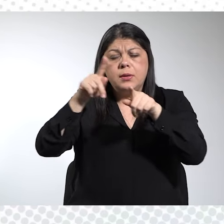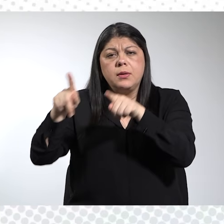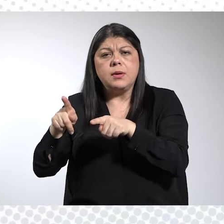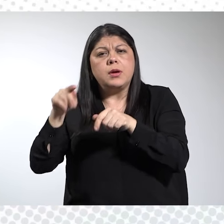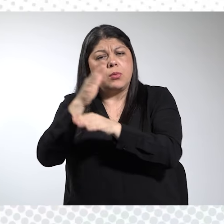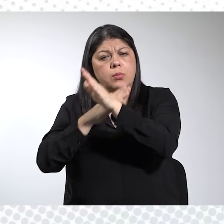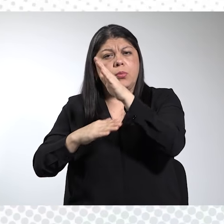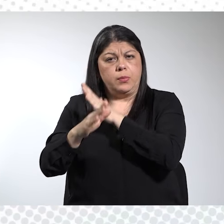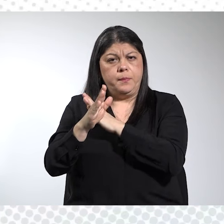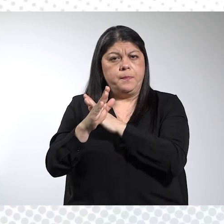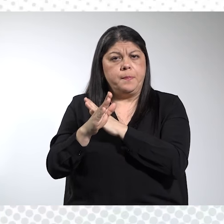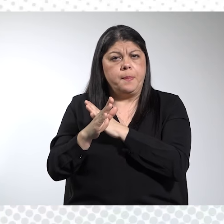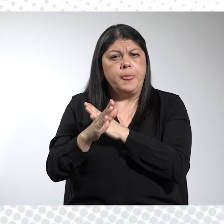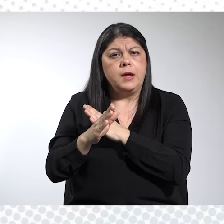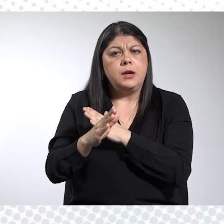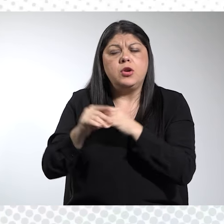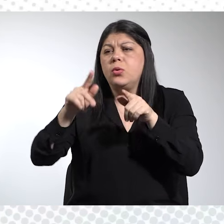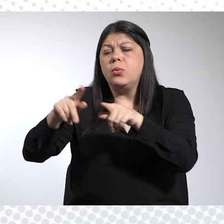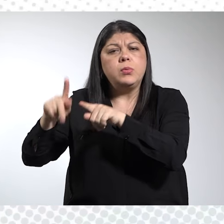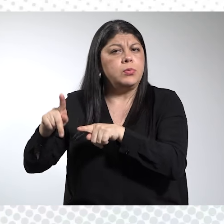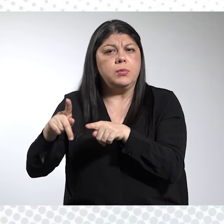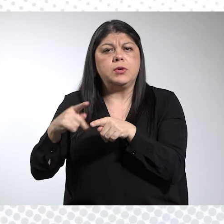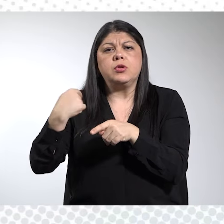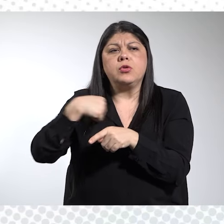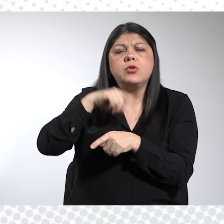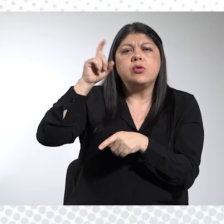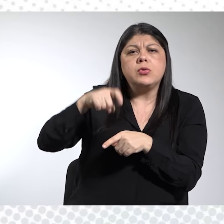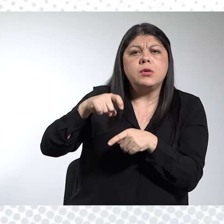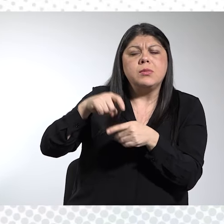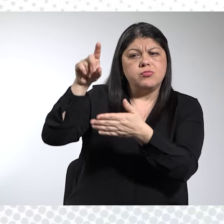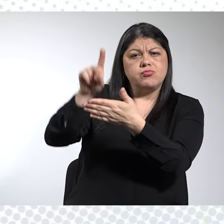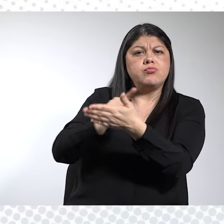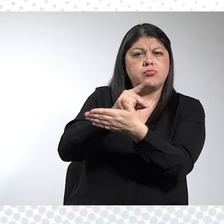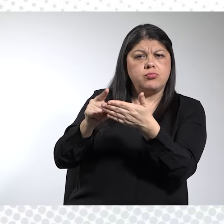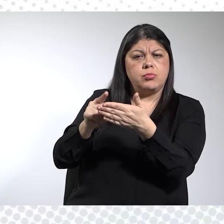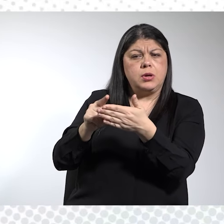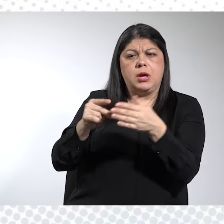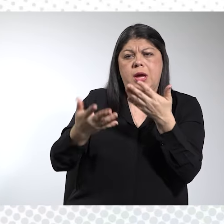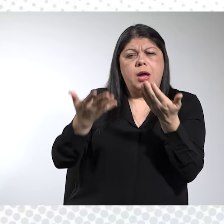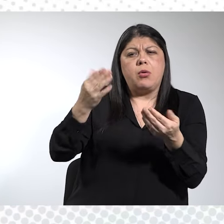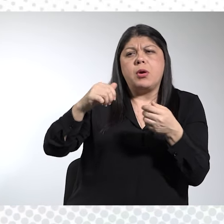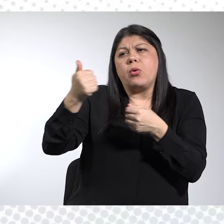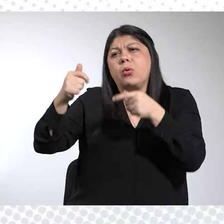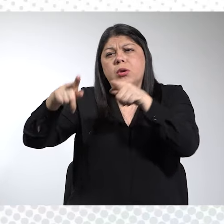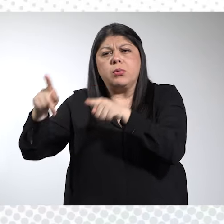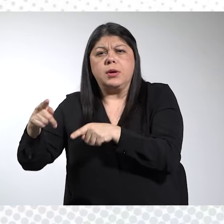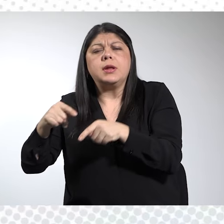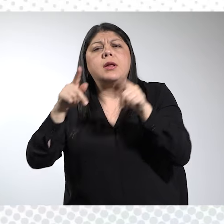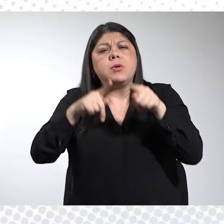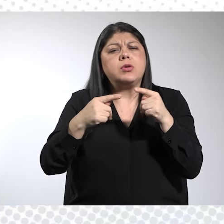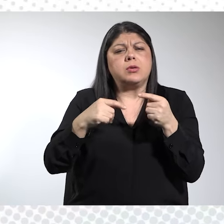esta población con discapacidad no es una población que debemos diluir en el resto de la población. Son personas que